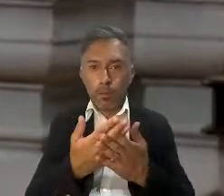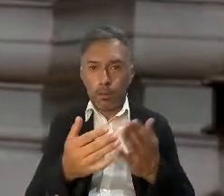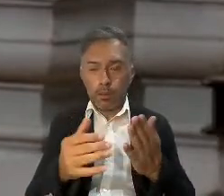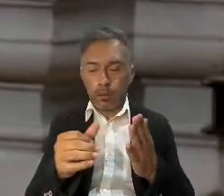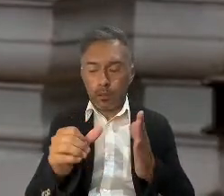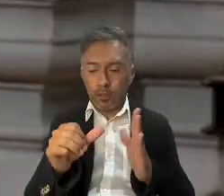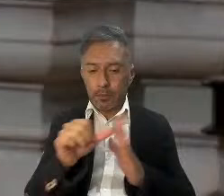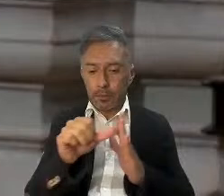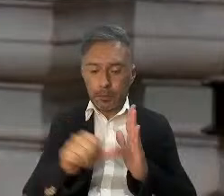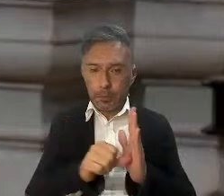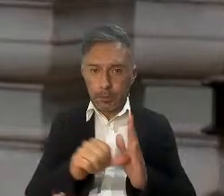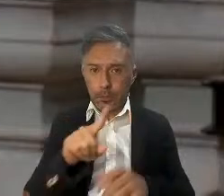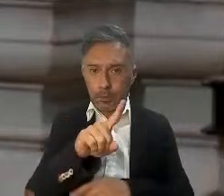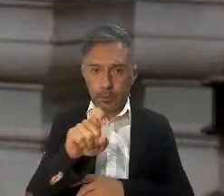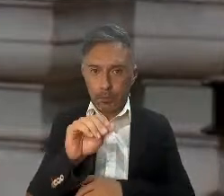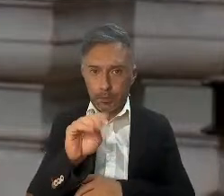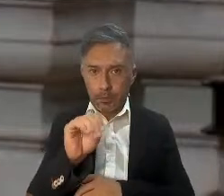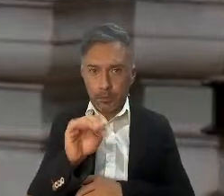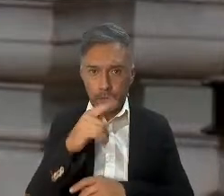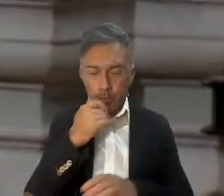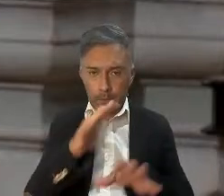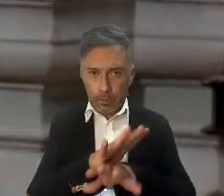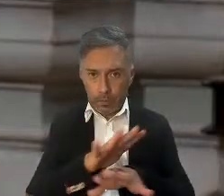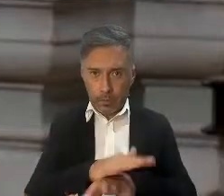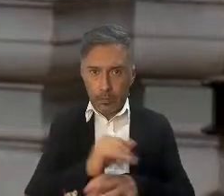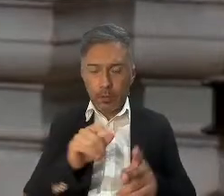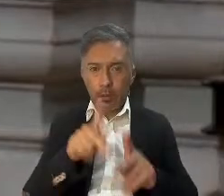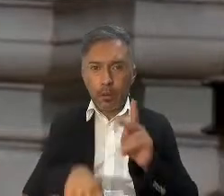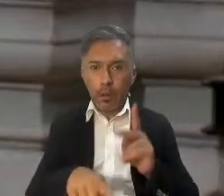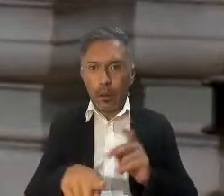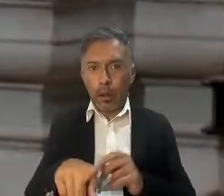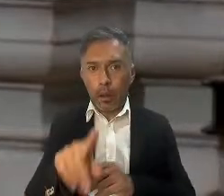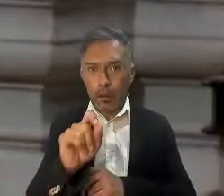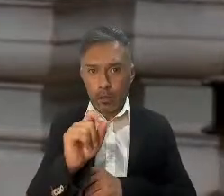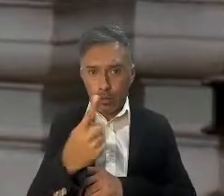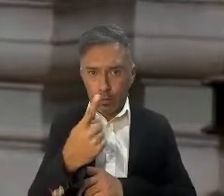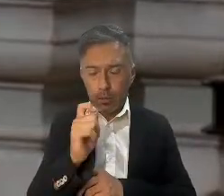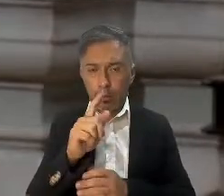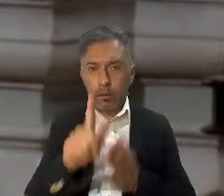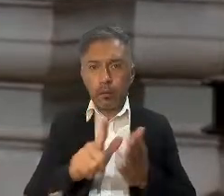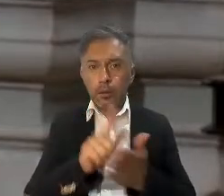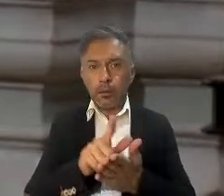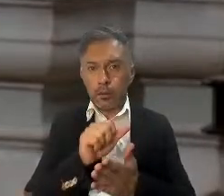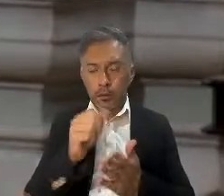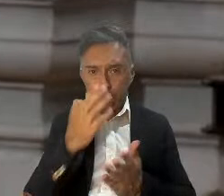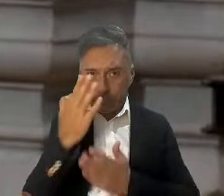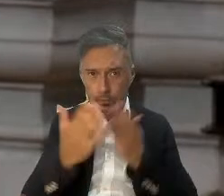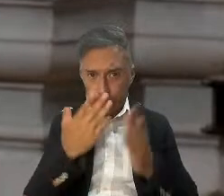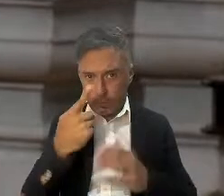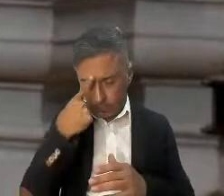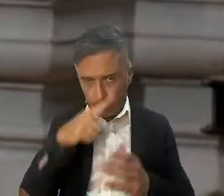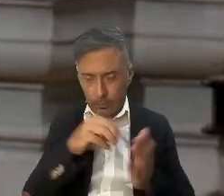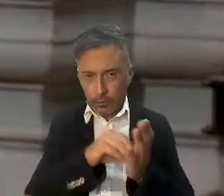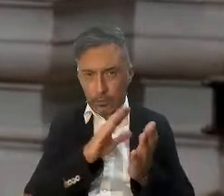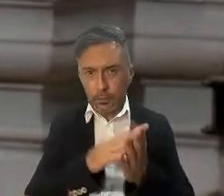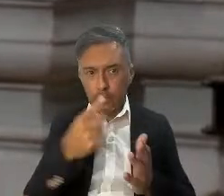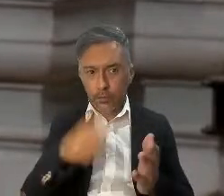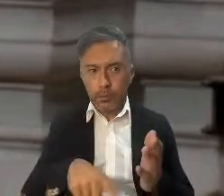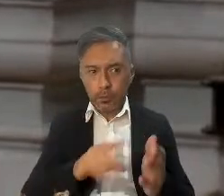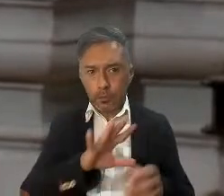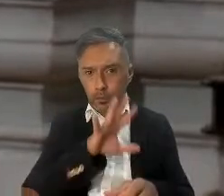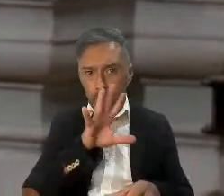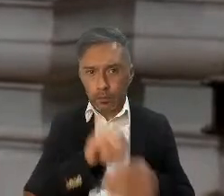artículo 199 fracción vigésima primera de la ley de en estudio para establecer de manera integral